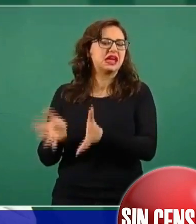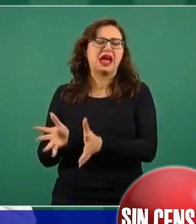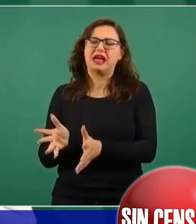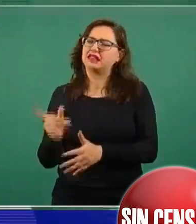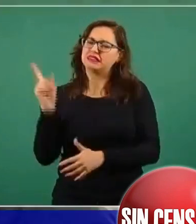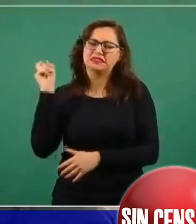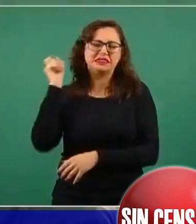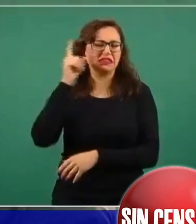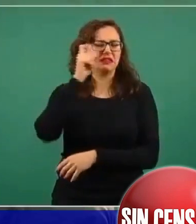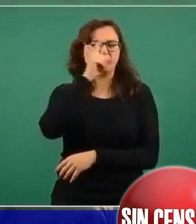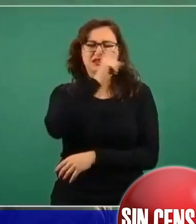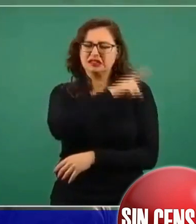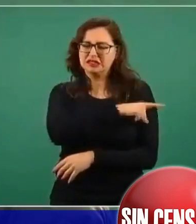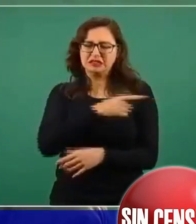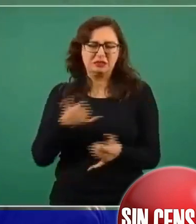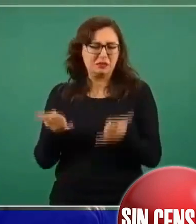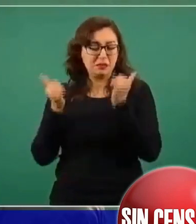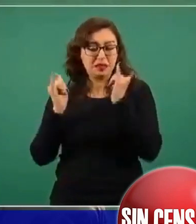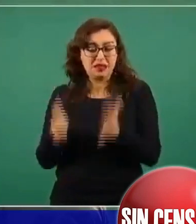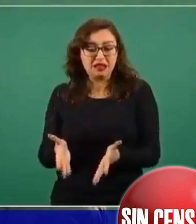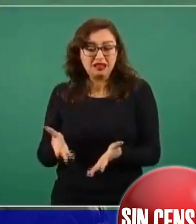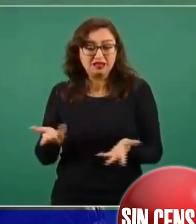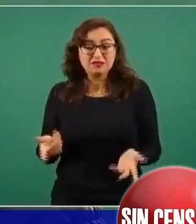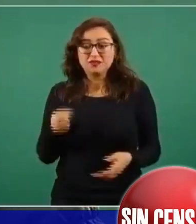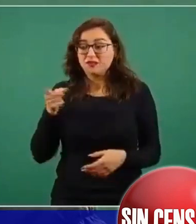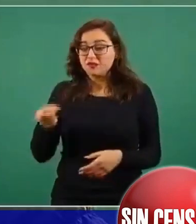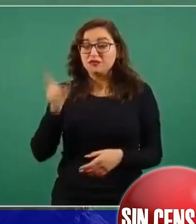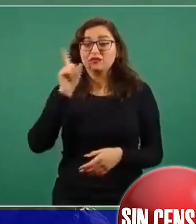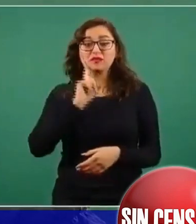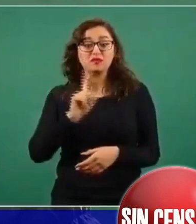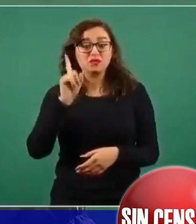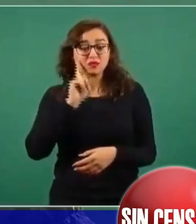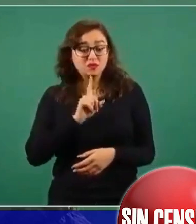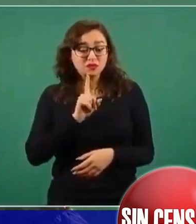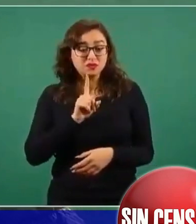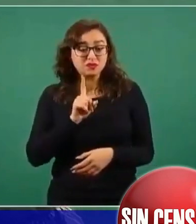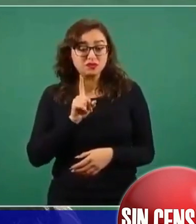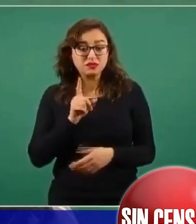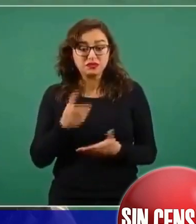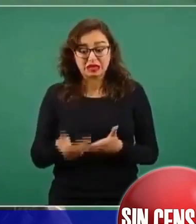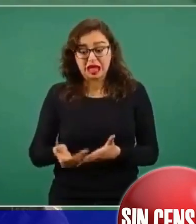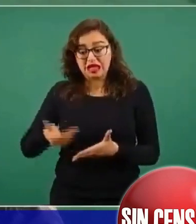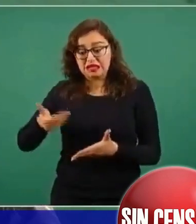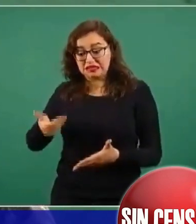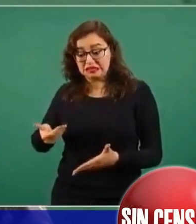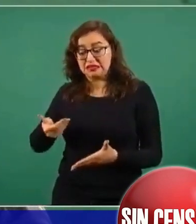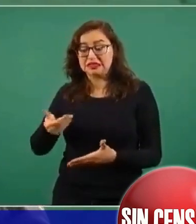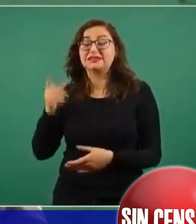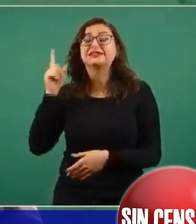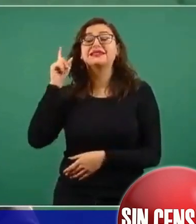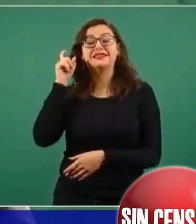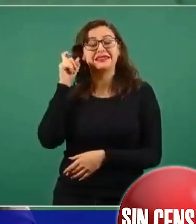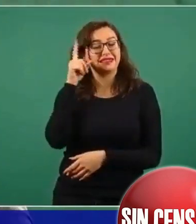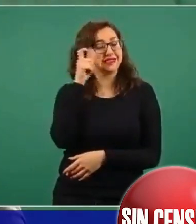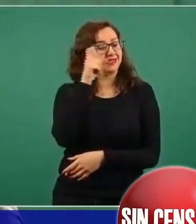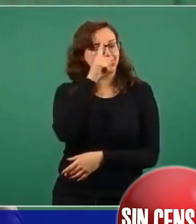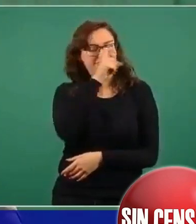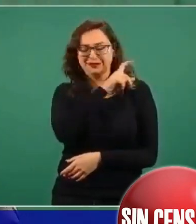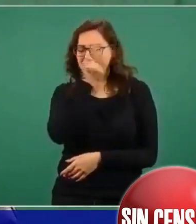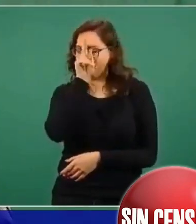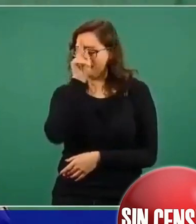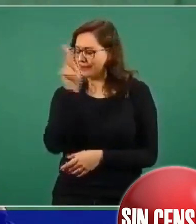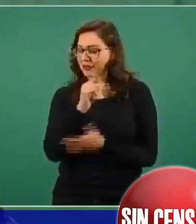muy difícil para una mujer que sin duda alguna tomó una decisión también